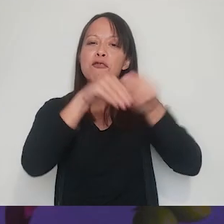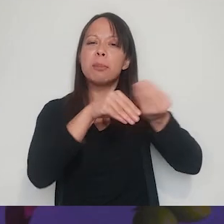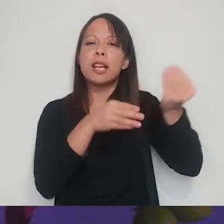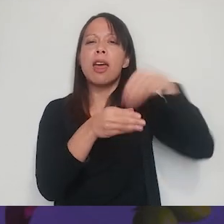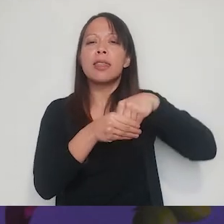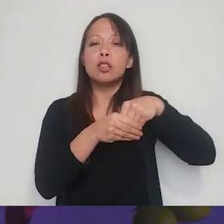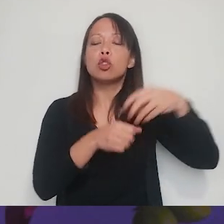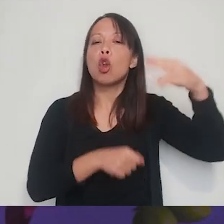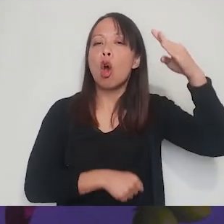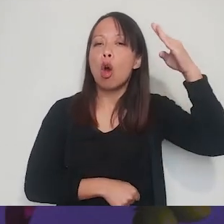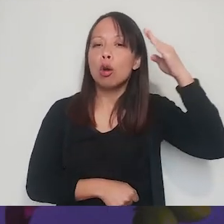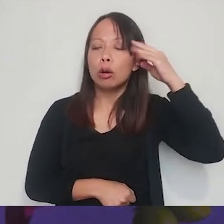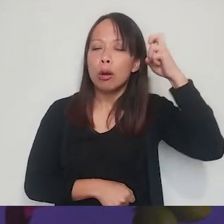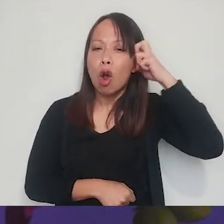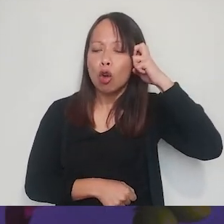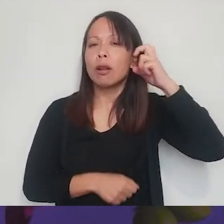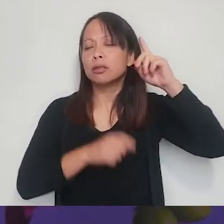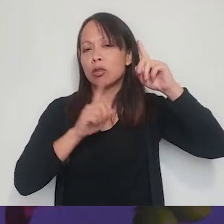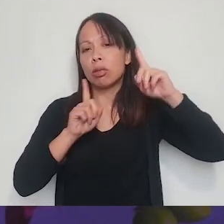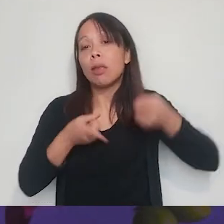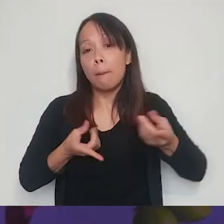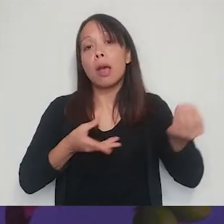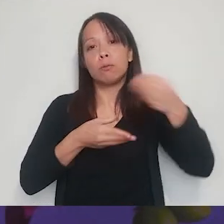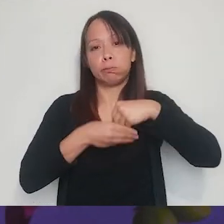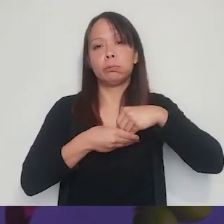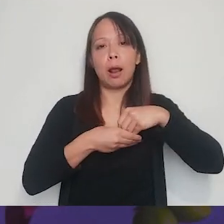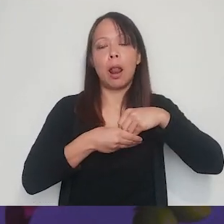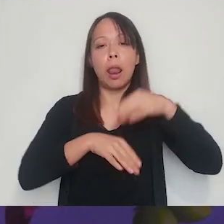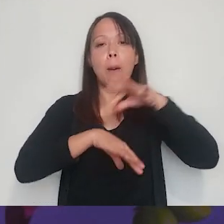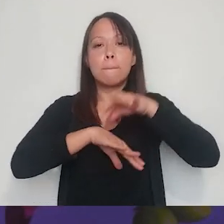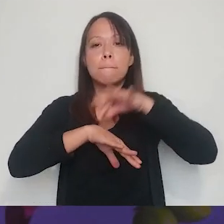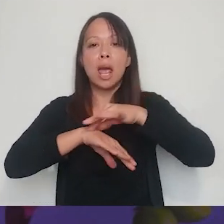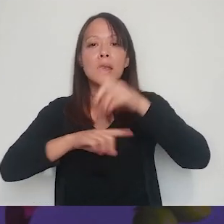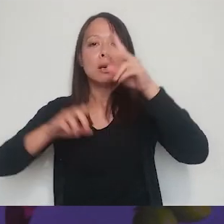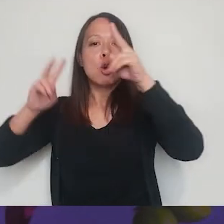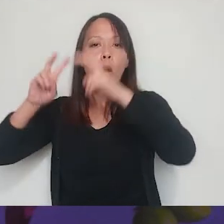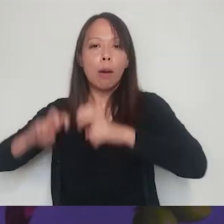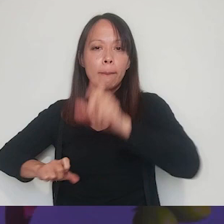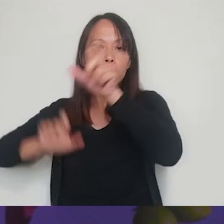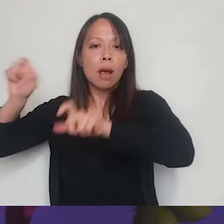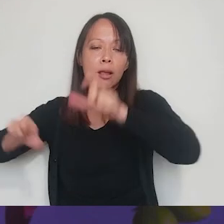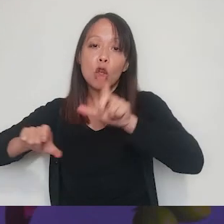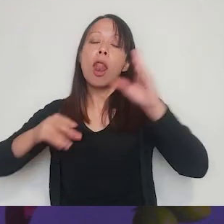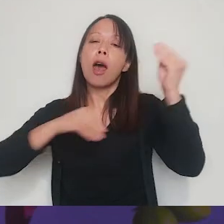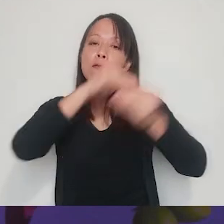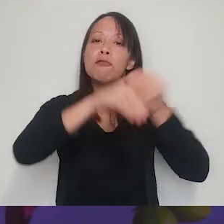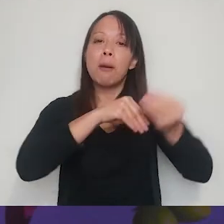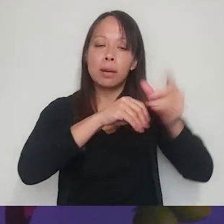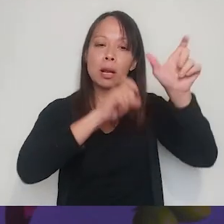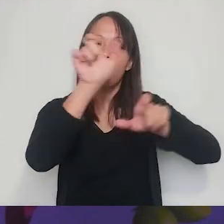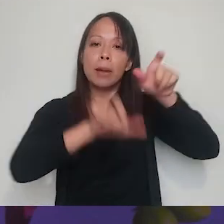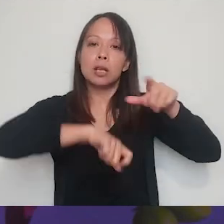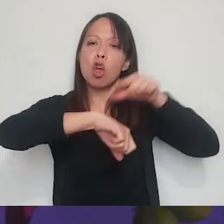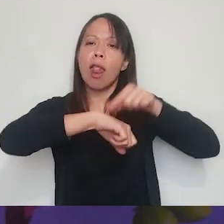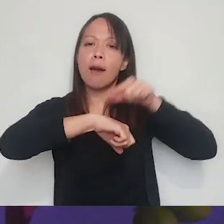con los familiares de los pacientes, en los congresos donde también no solamente van los médicos y los investigadores, pero